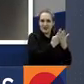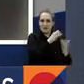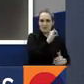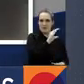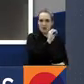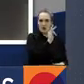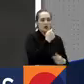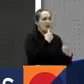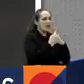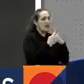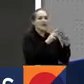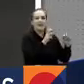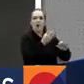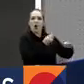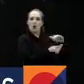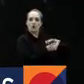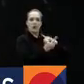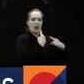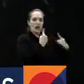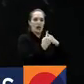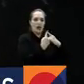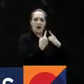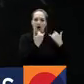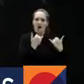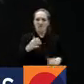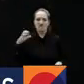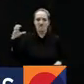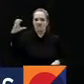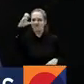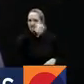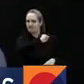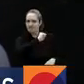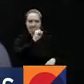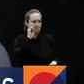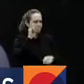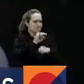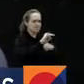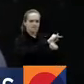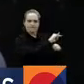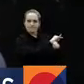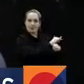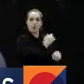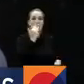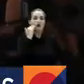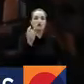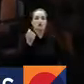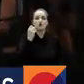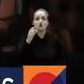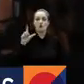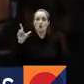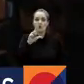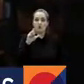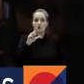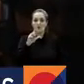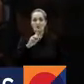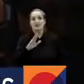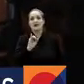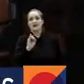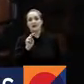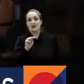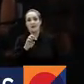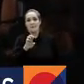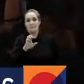detenidos por corrupción, se conoció un operativo de inspección que se realizó este lunes, el INPEC, a las celdas